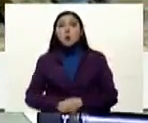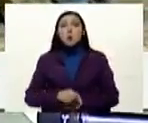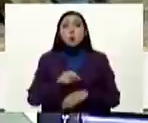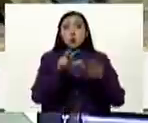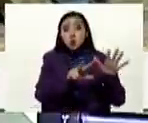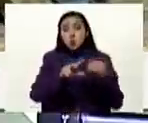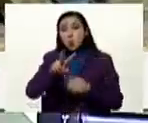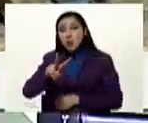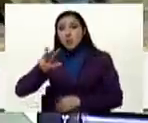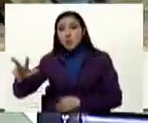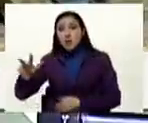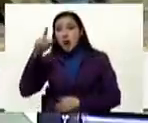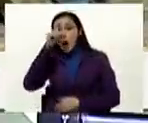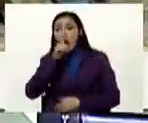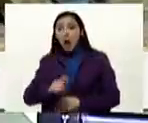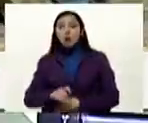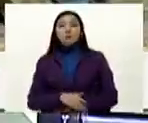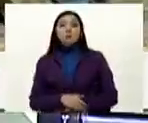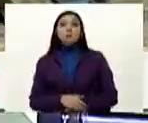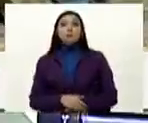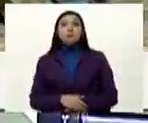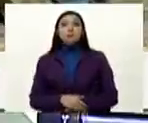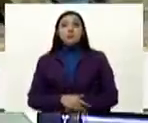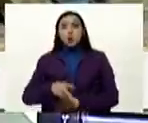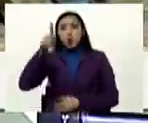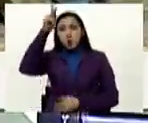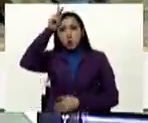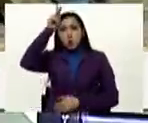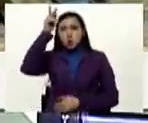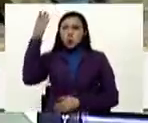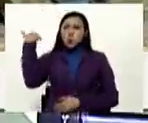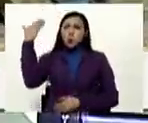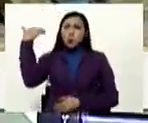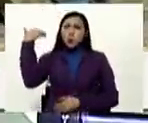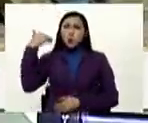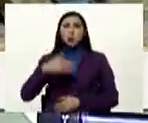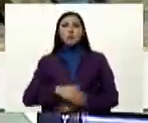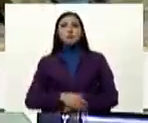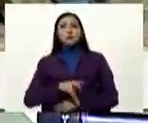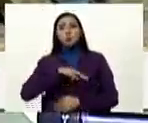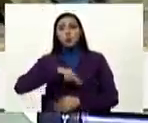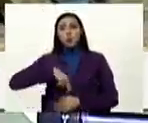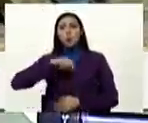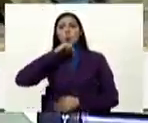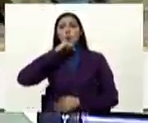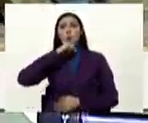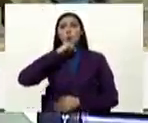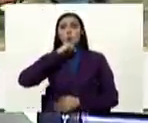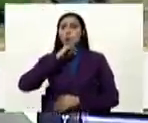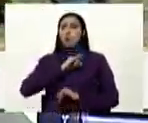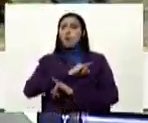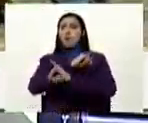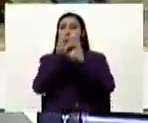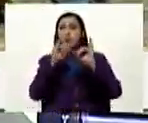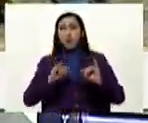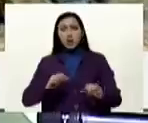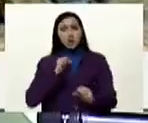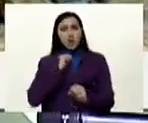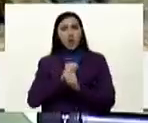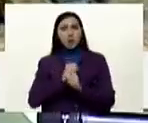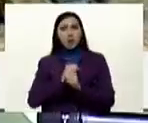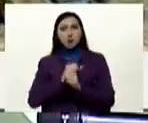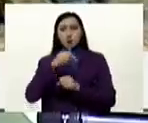823 años. Estaban los indios, nuestros abuelos y abuelas felices trabajando